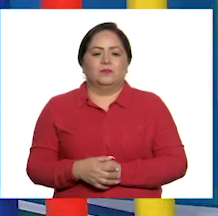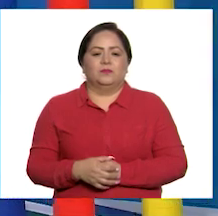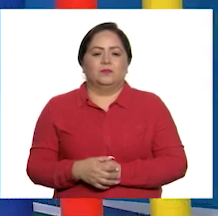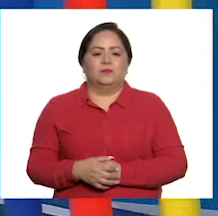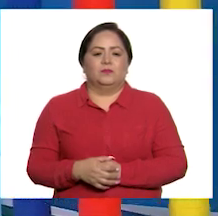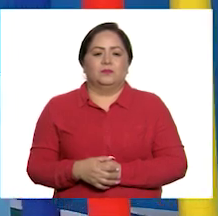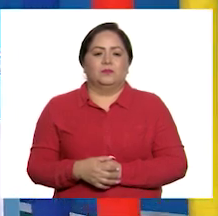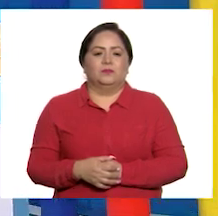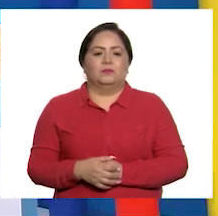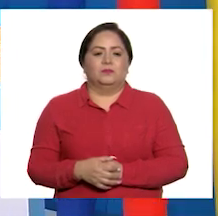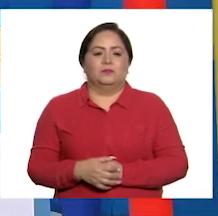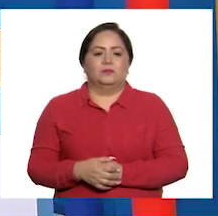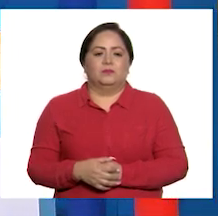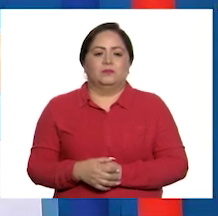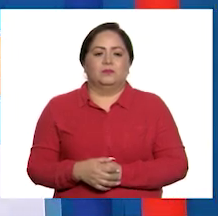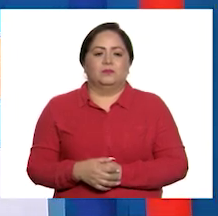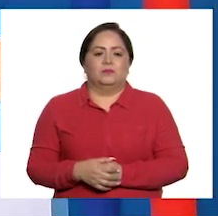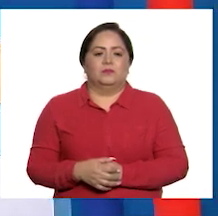La voy a pegar aquí.